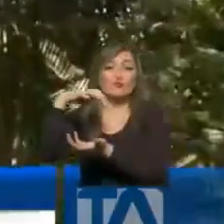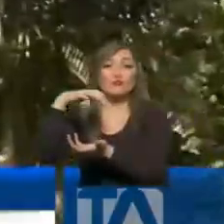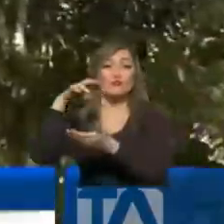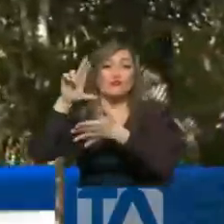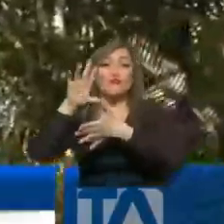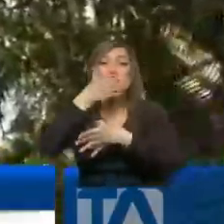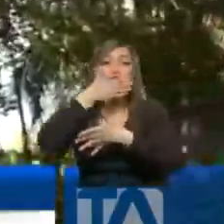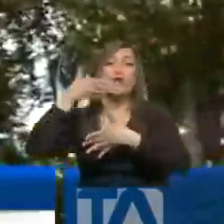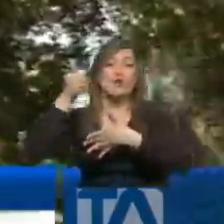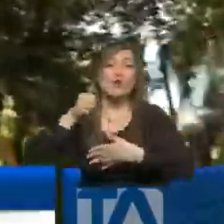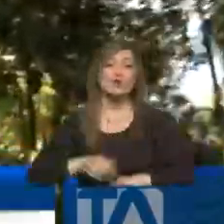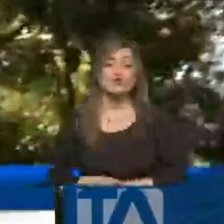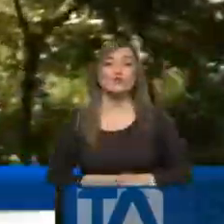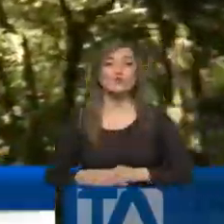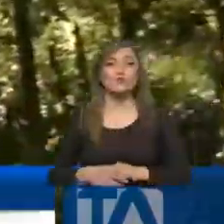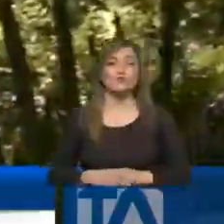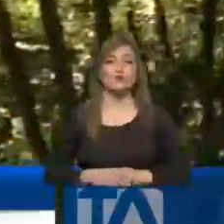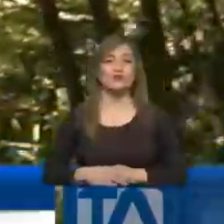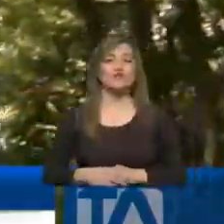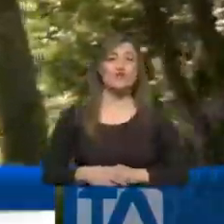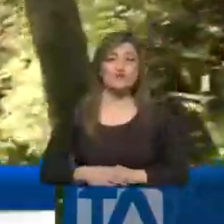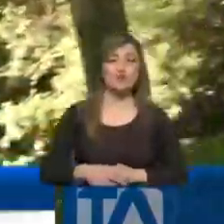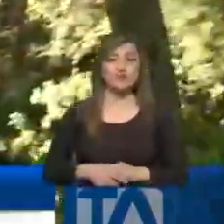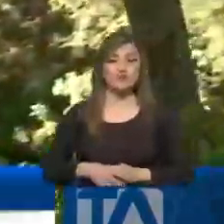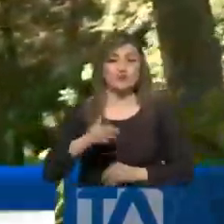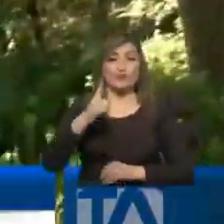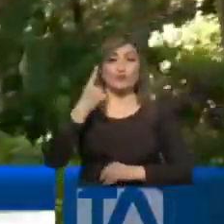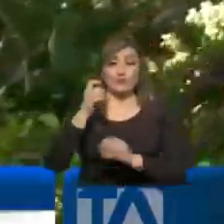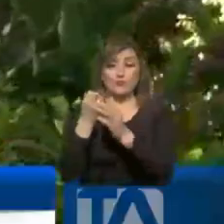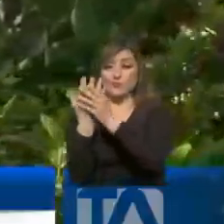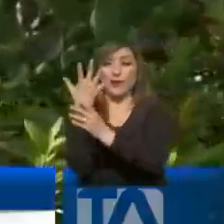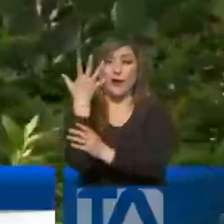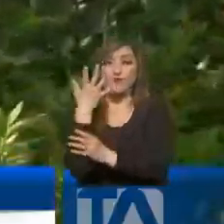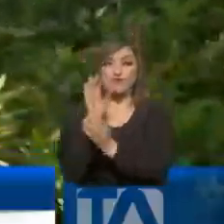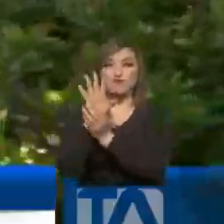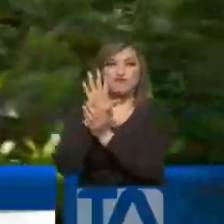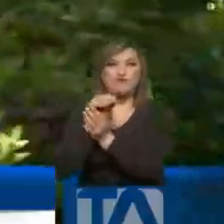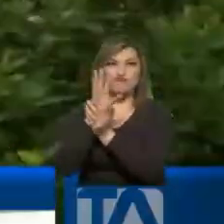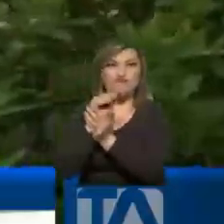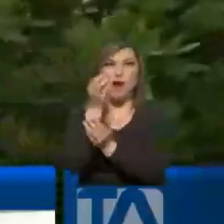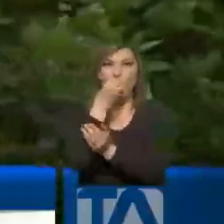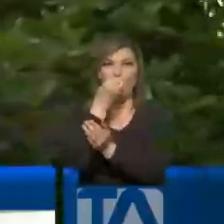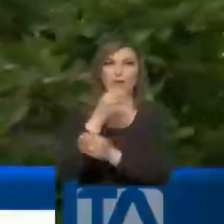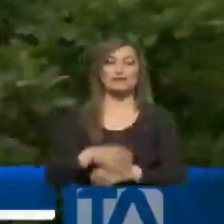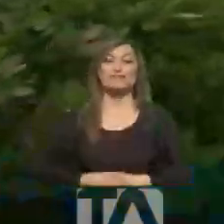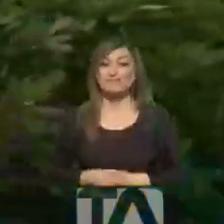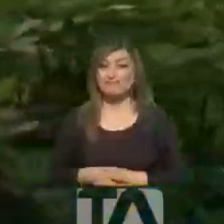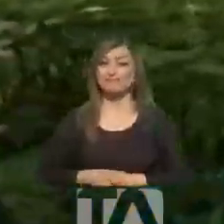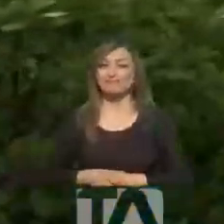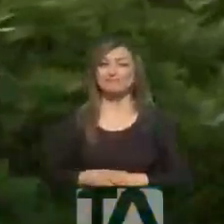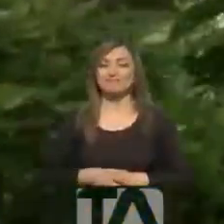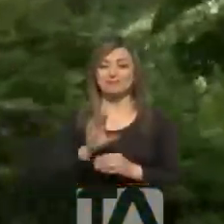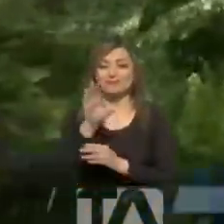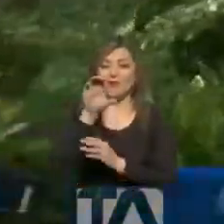escucha. También en este lugar se encuentra la única colección de plantas carnívoras del Ecuador. Tiene una extensión de